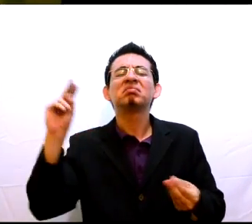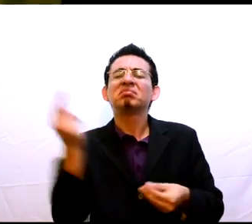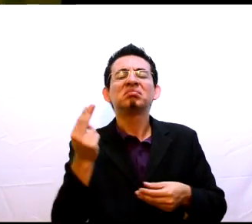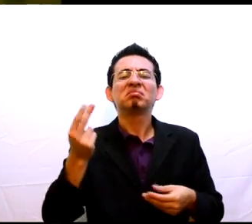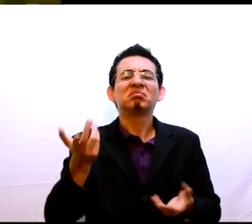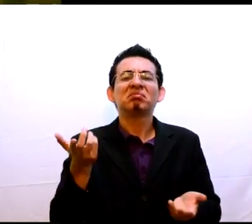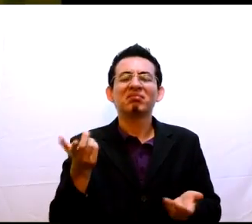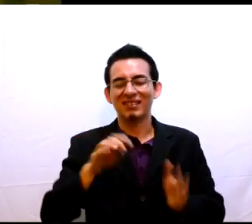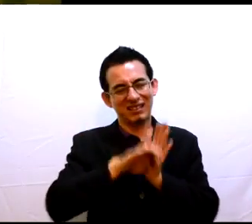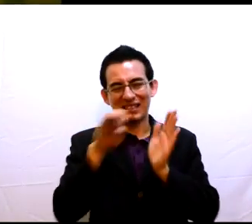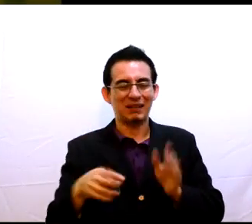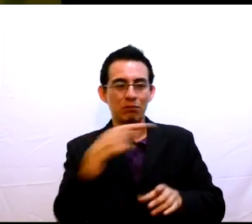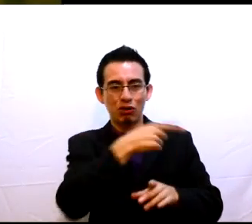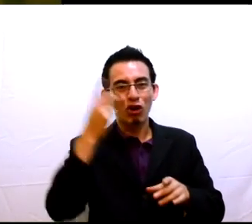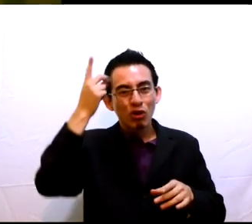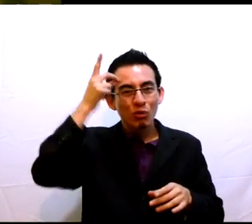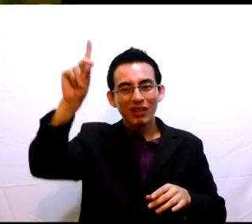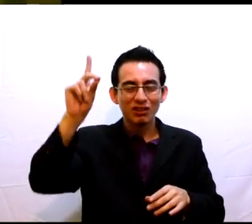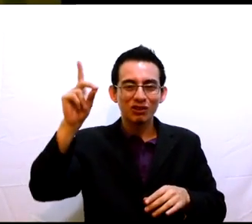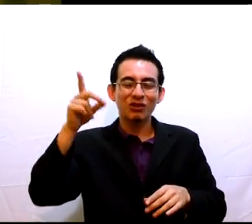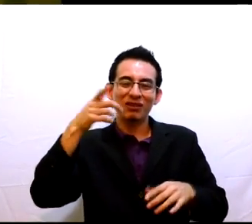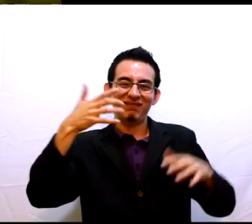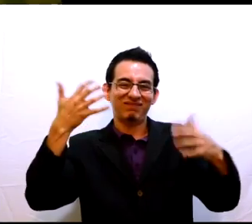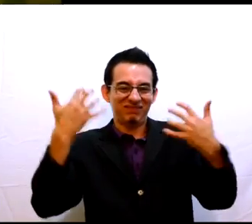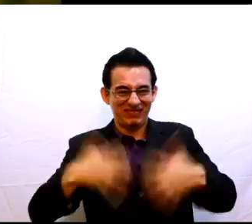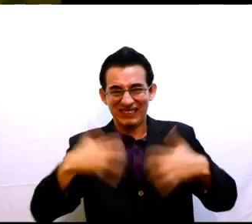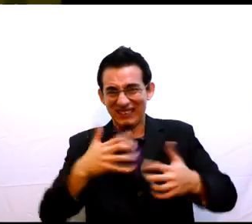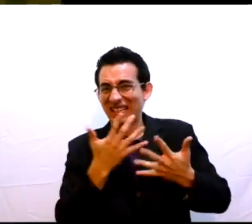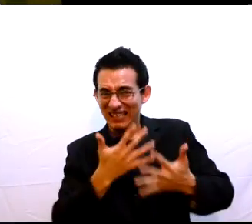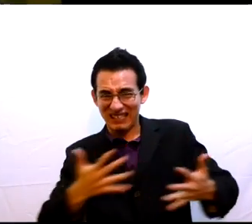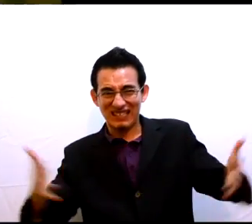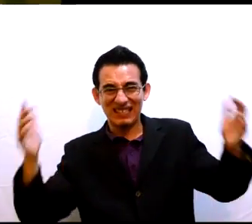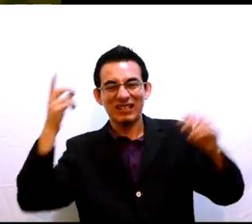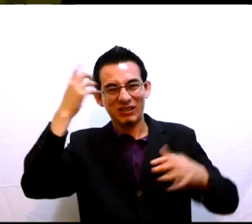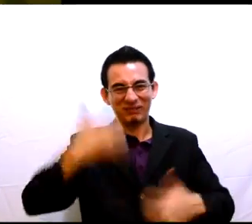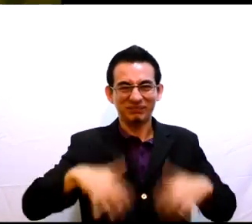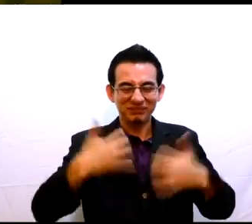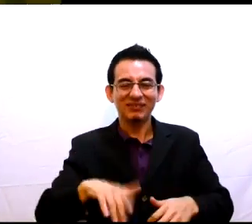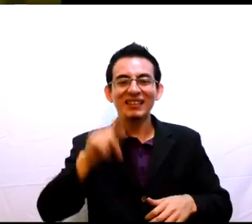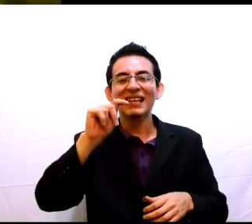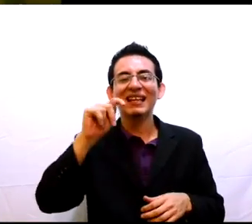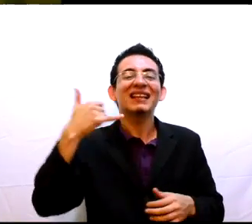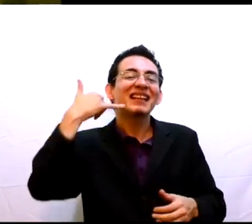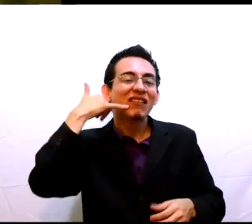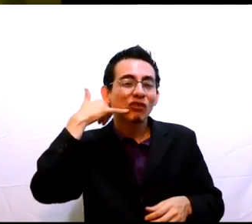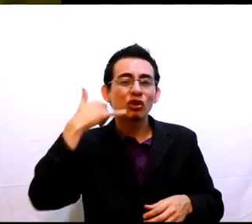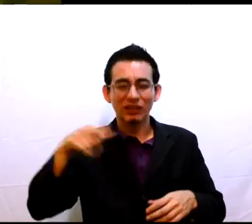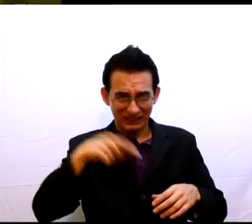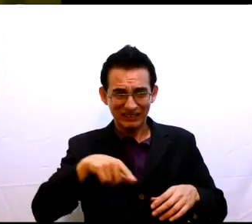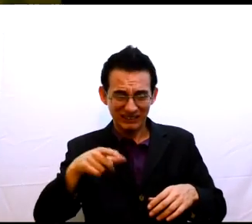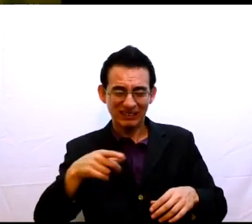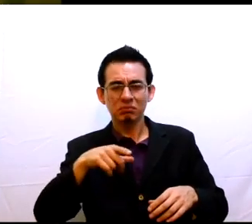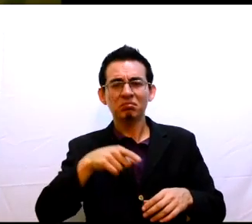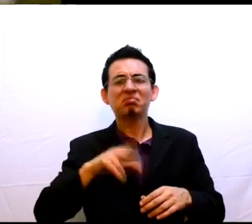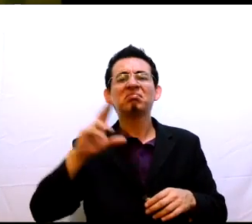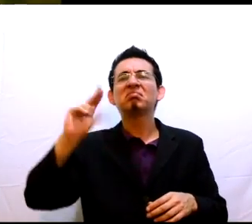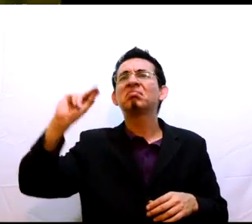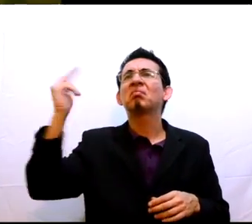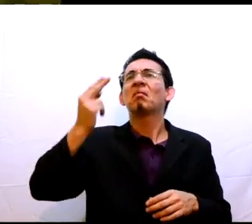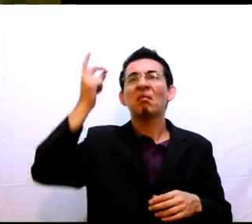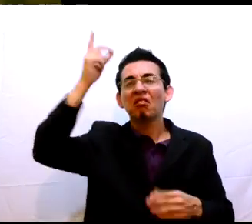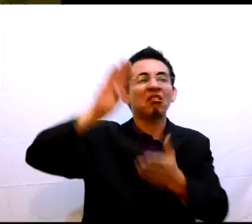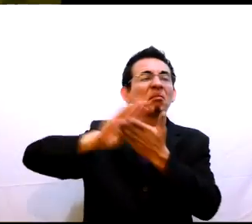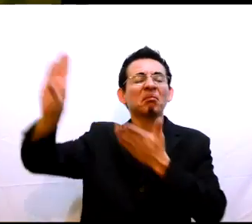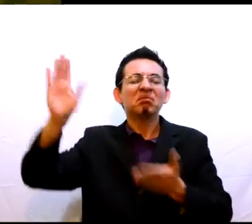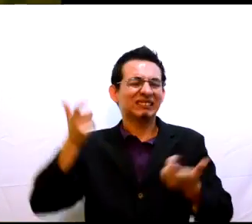no es cristiano él es uno de los hombres más ricos del mundo él no necesito a dios para hacer riquezas